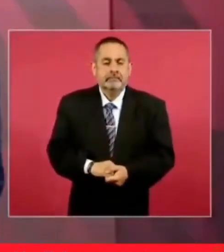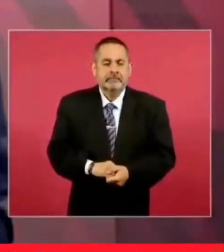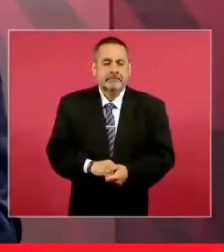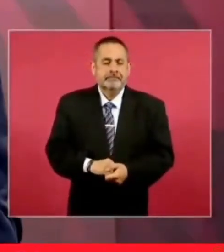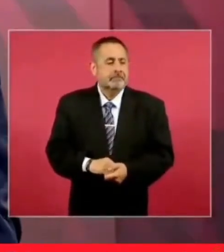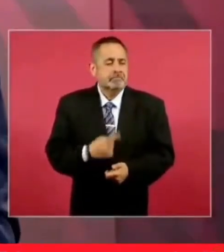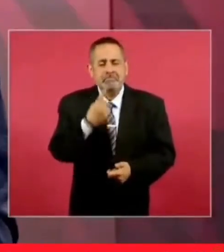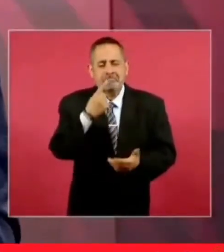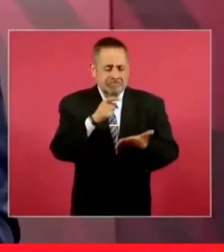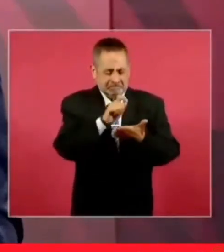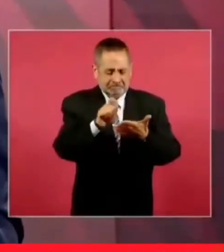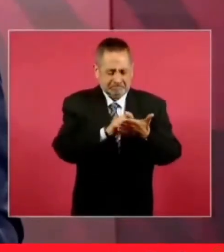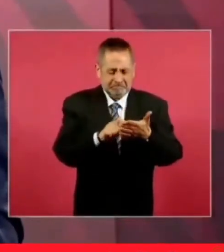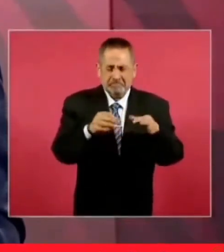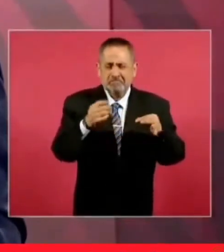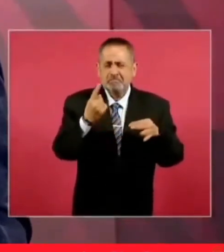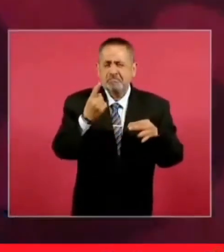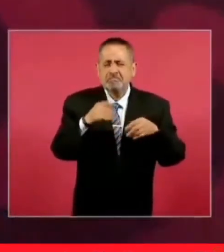artículo